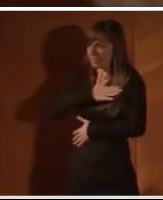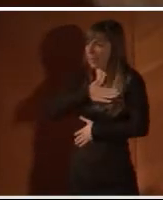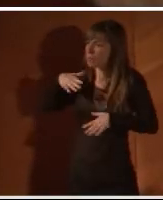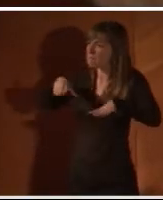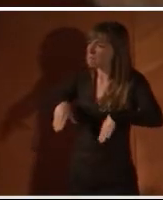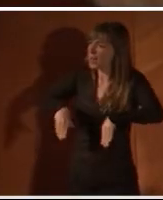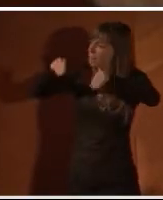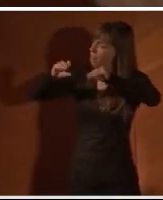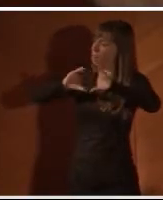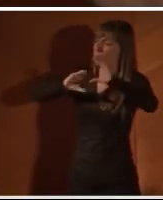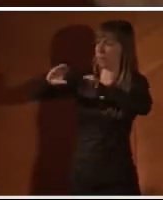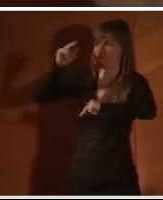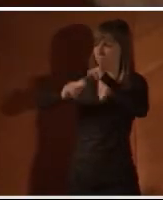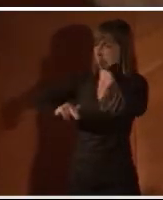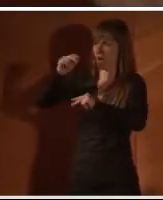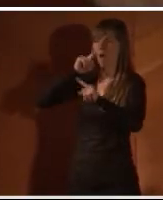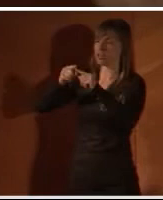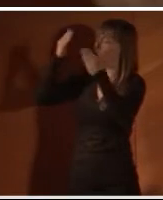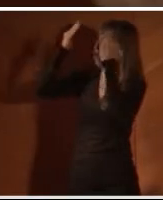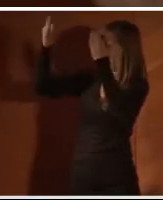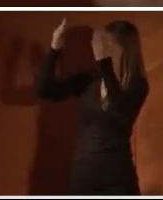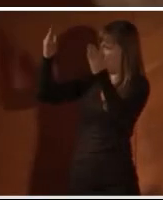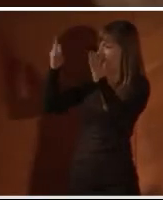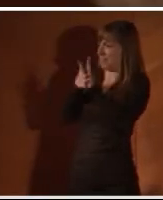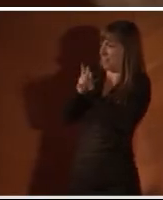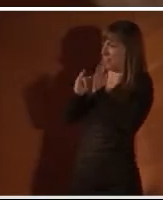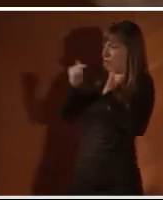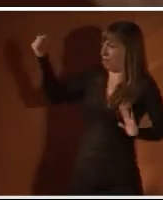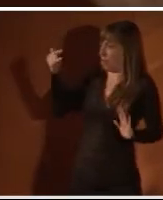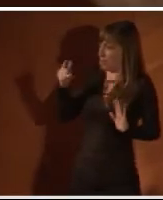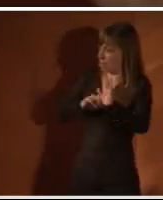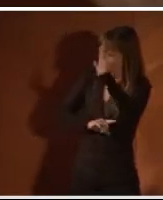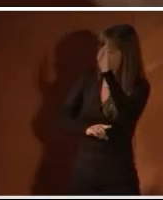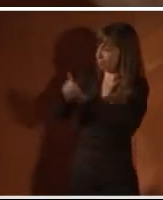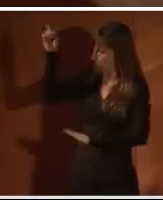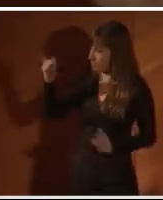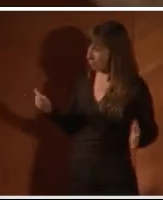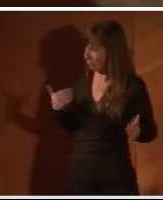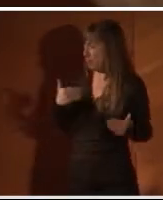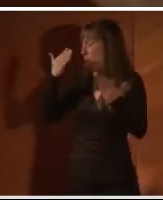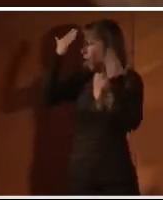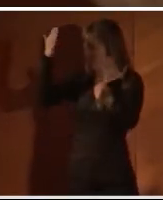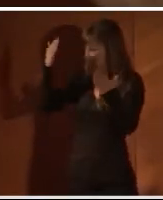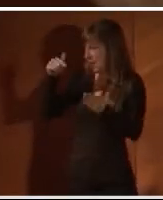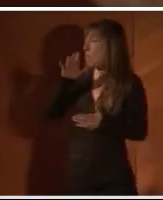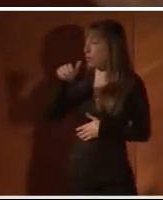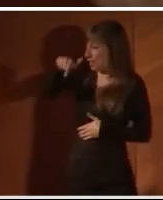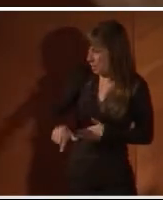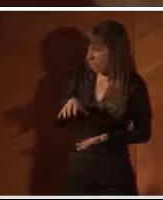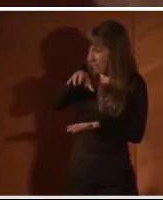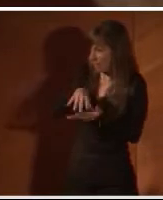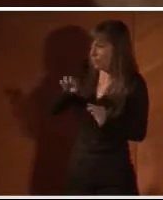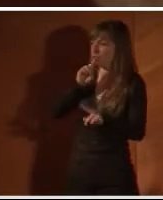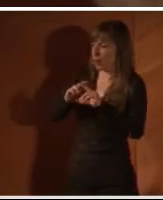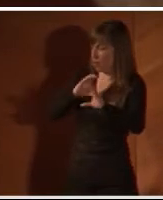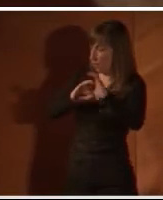un homenaje a lo que significaba el mundo nuevo que estaba avanzando, ¿no? Que se estaba abriendo, ¿no? Estamos en el